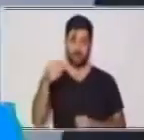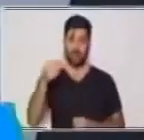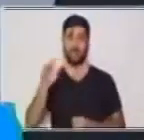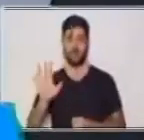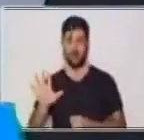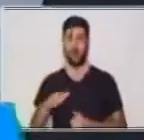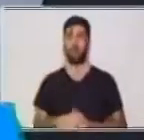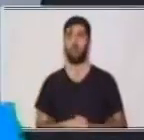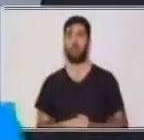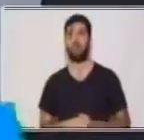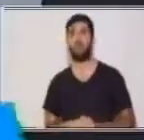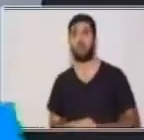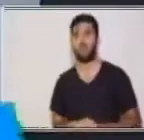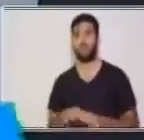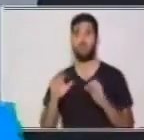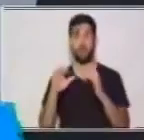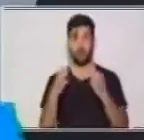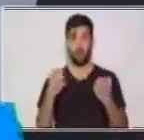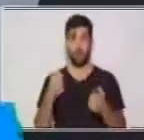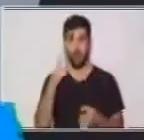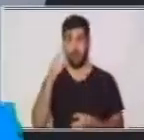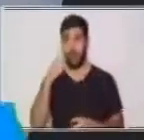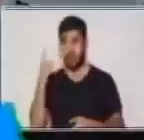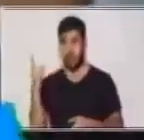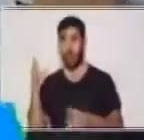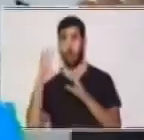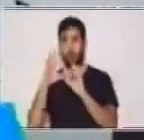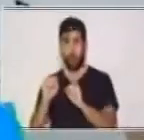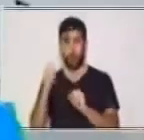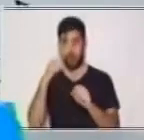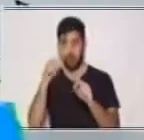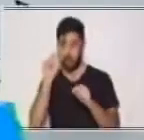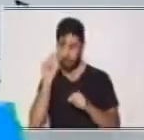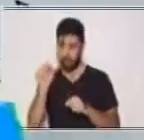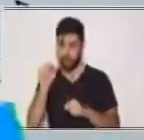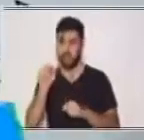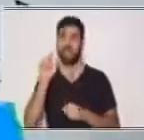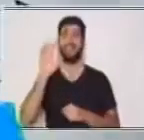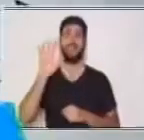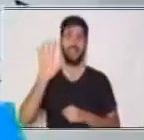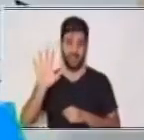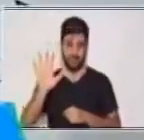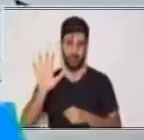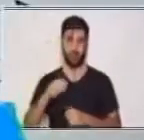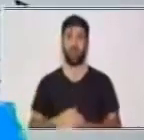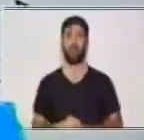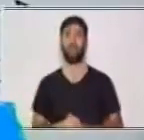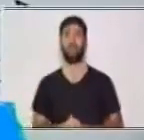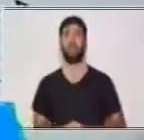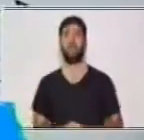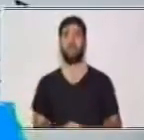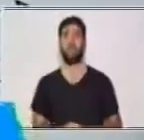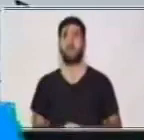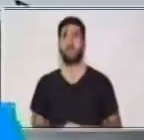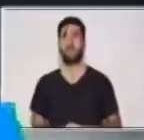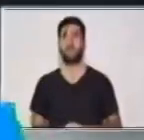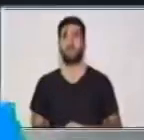El tamaño resultante que tenemos acá tiene una unidad de magnitud de 5.